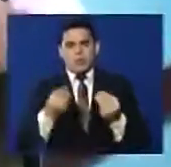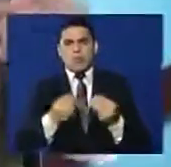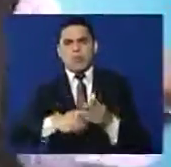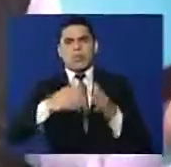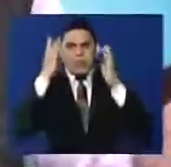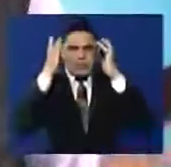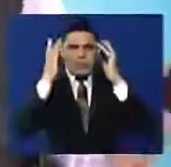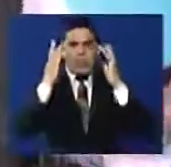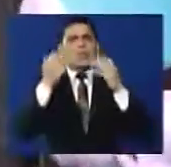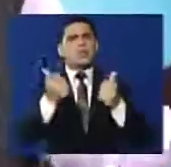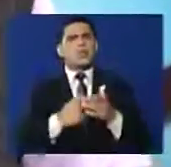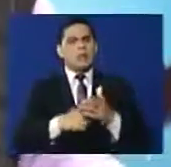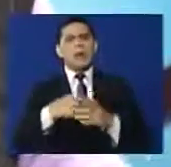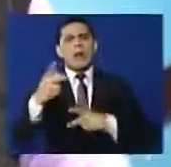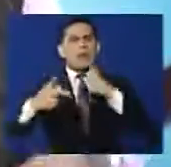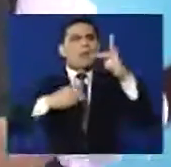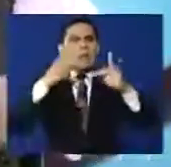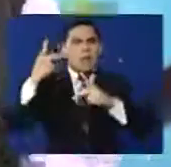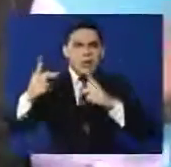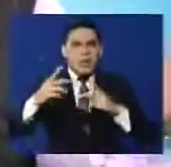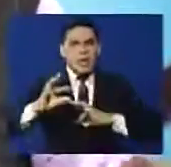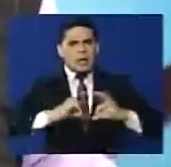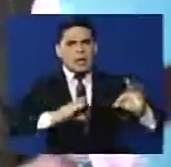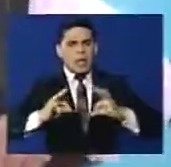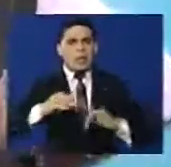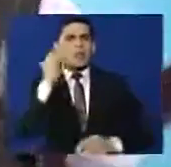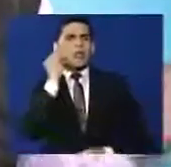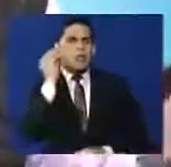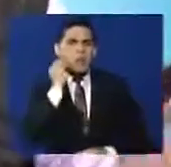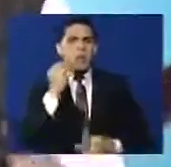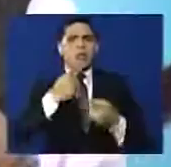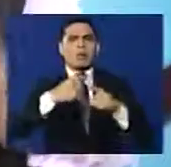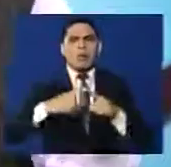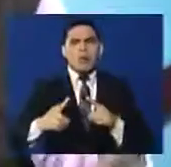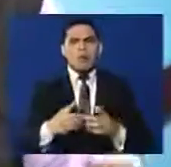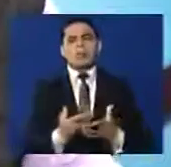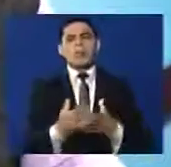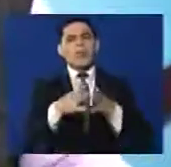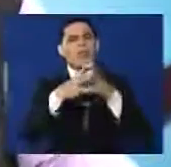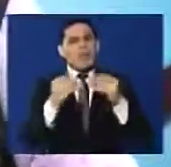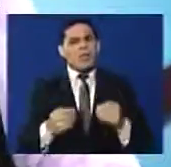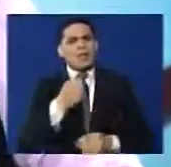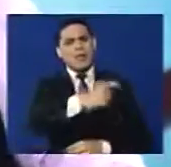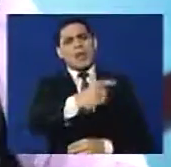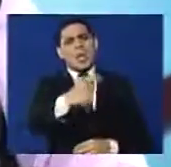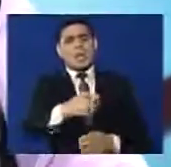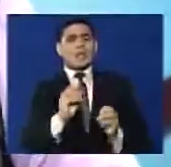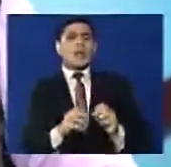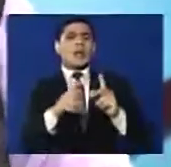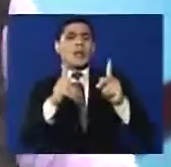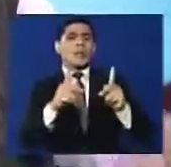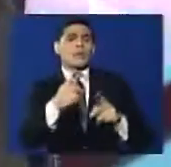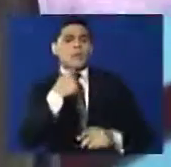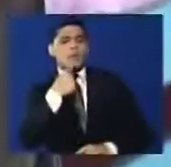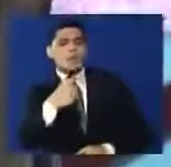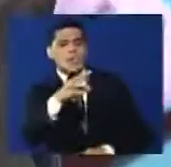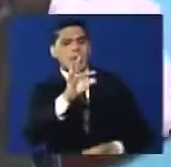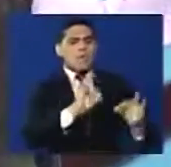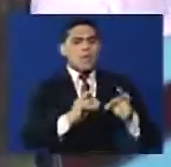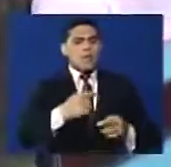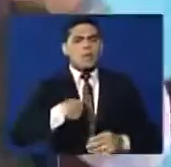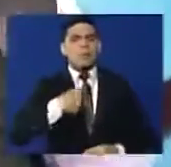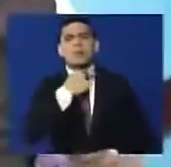teatro para divertir, para distraer, hay teatro banal, hay teatro trivial, hay para todos. Y tú tienes la oportunidad de decir, yo quiero